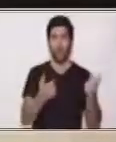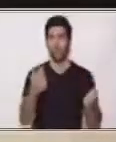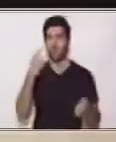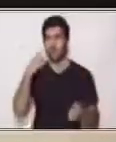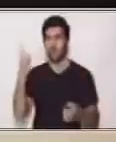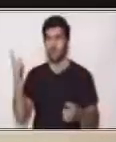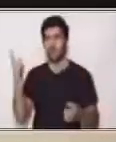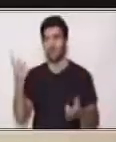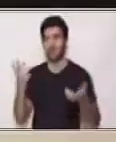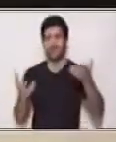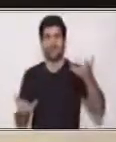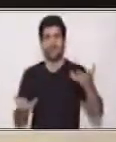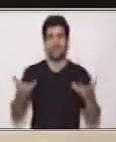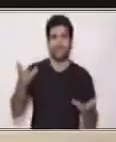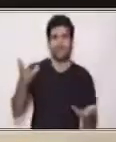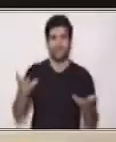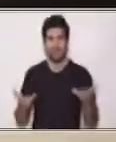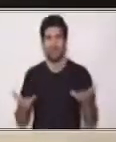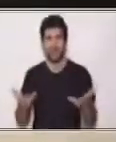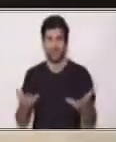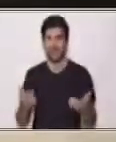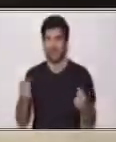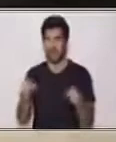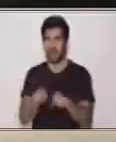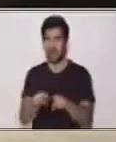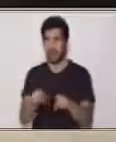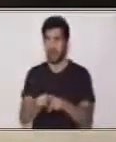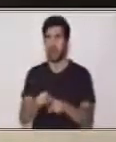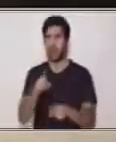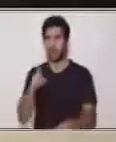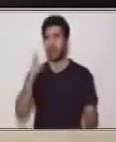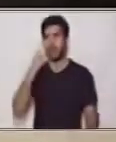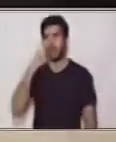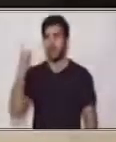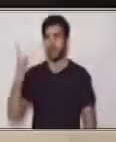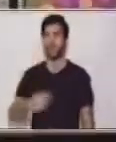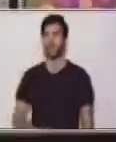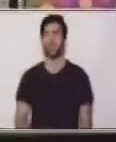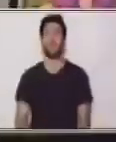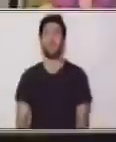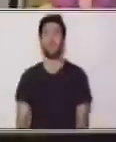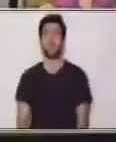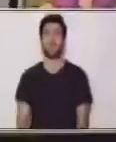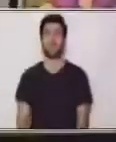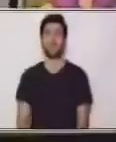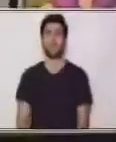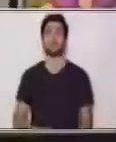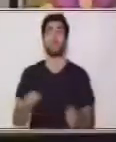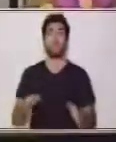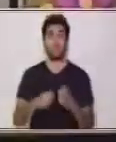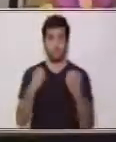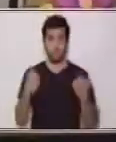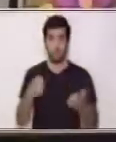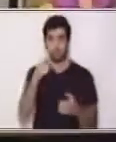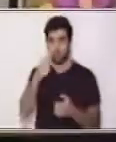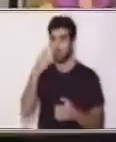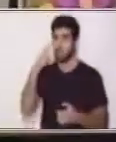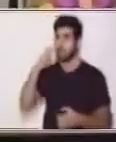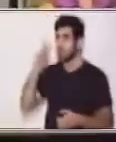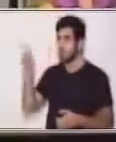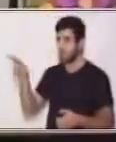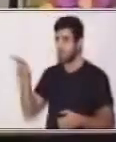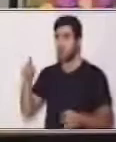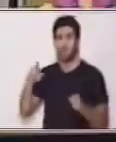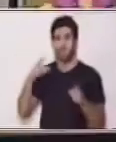una pesa. Ahorita te voy a indicar para qué me va a servir. Entonces, con tu observación, me vas a ayudar a hacer las